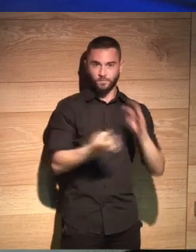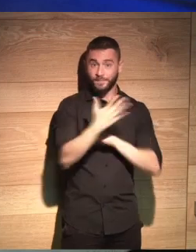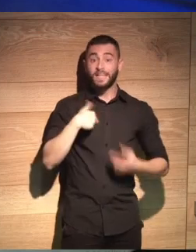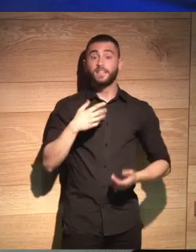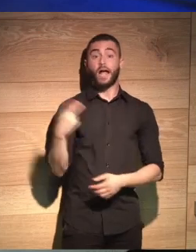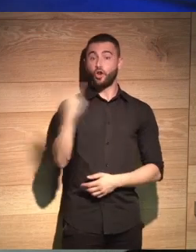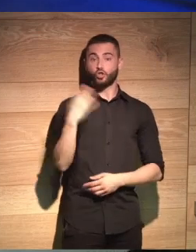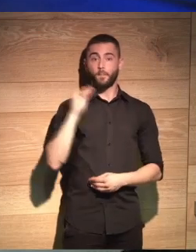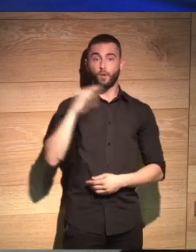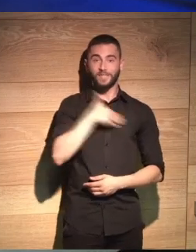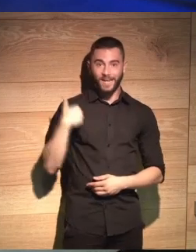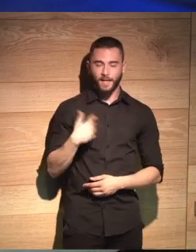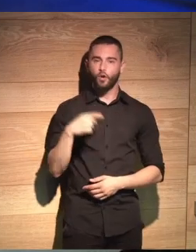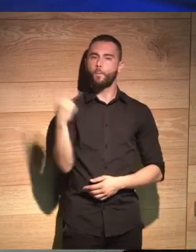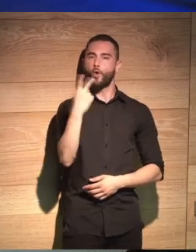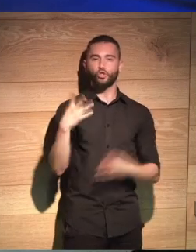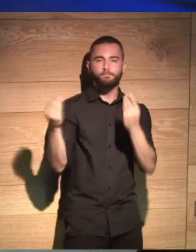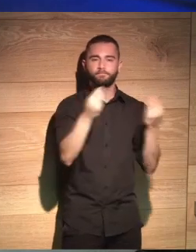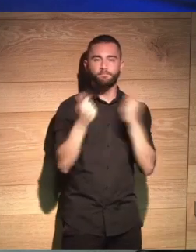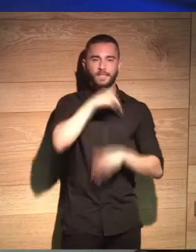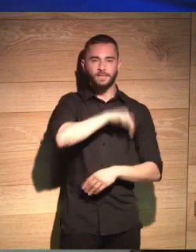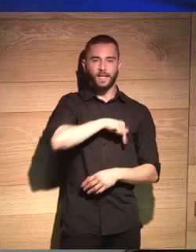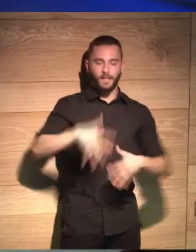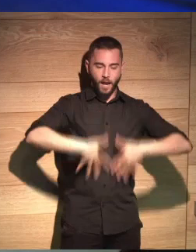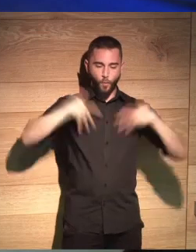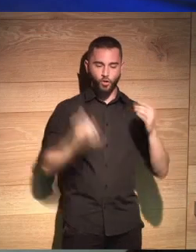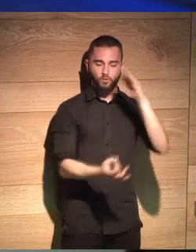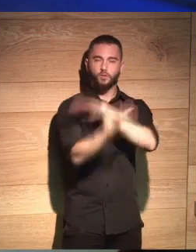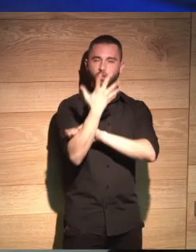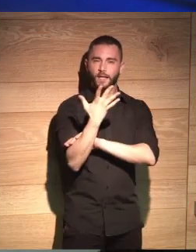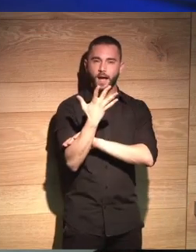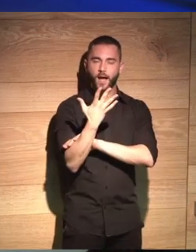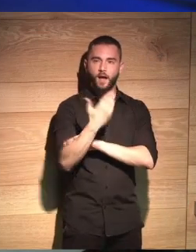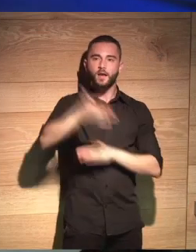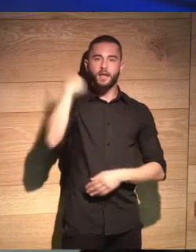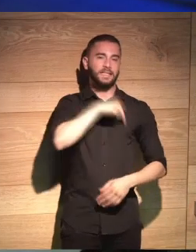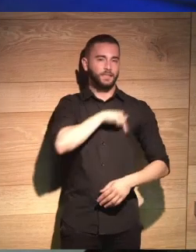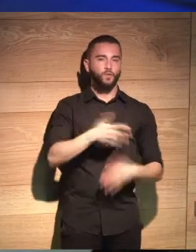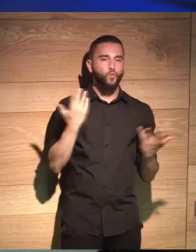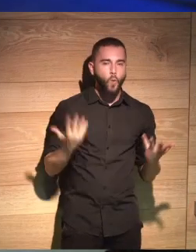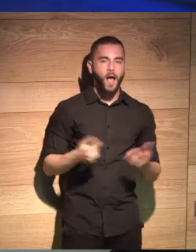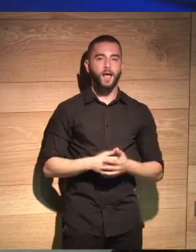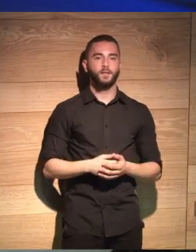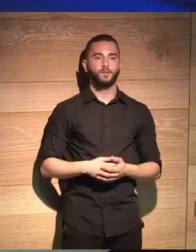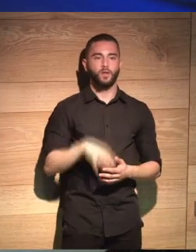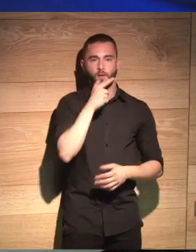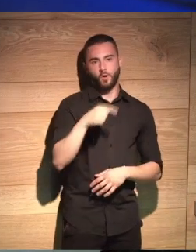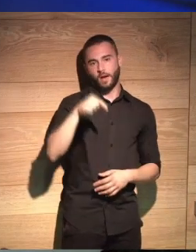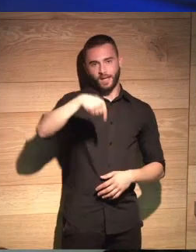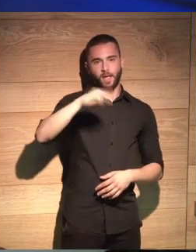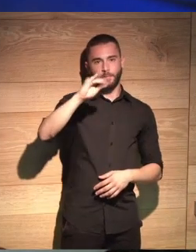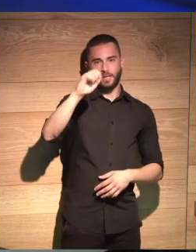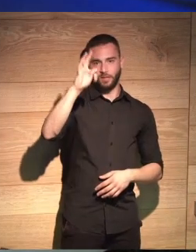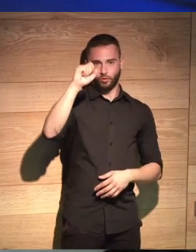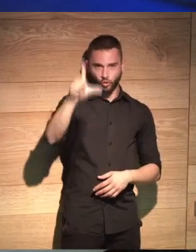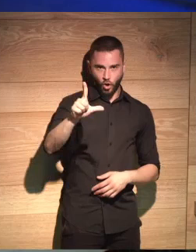habéis notado vosotros que os llegaba esa emoción, esa luminiscencia? Leyendo que aquí ha salido Pitol, por supuesto, que de